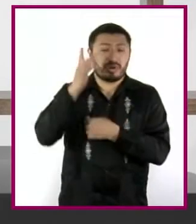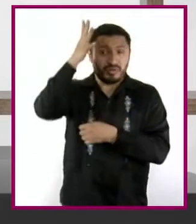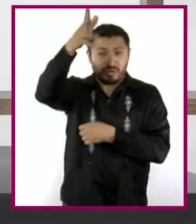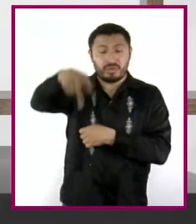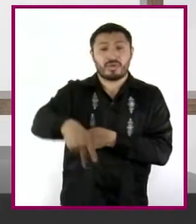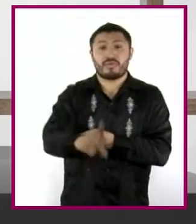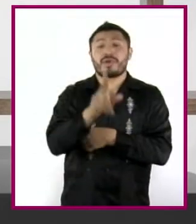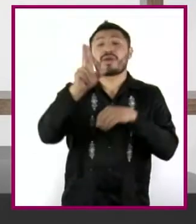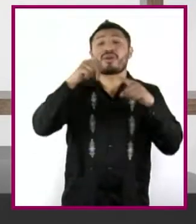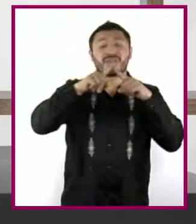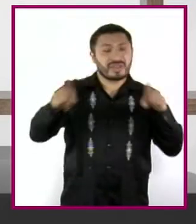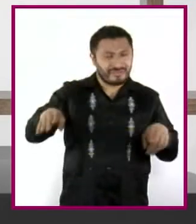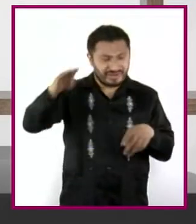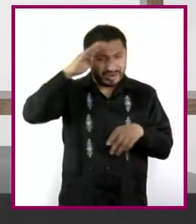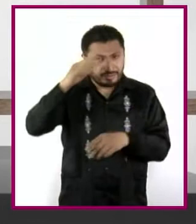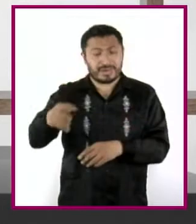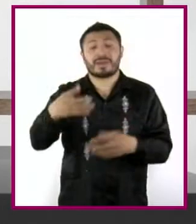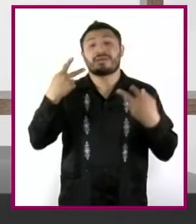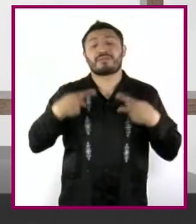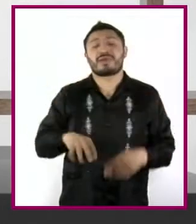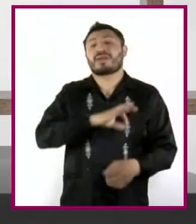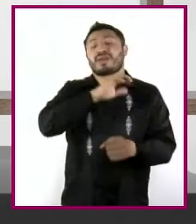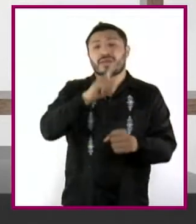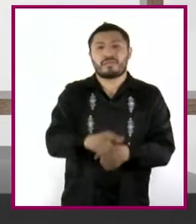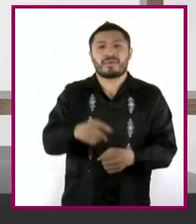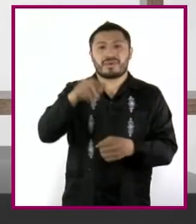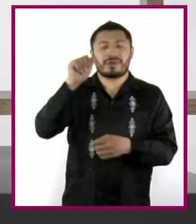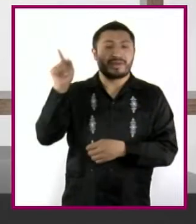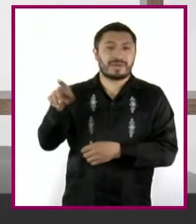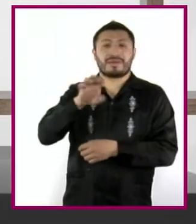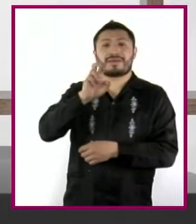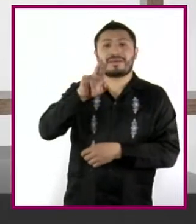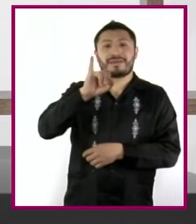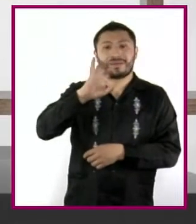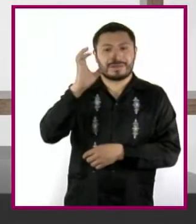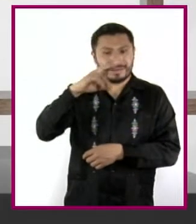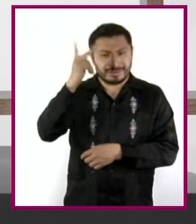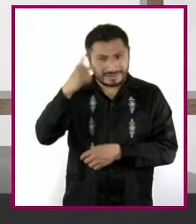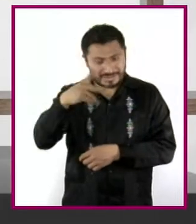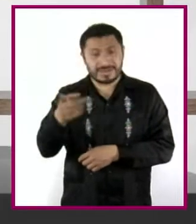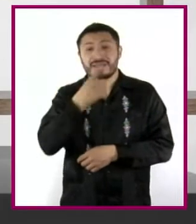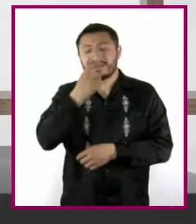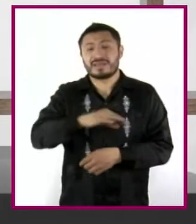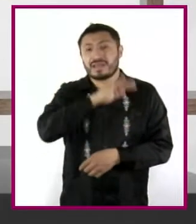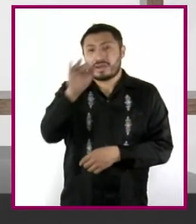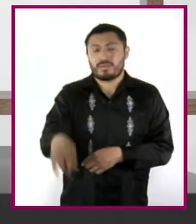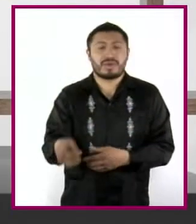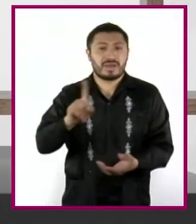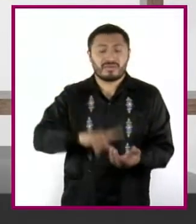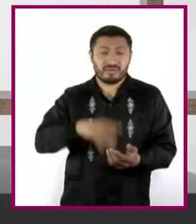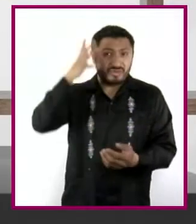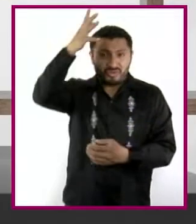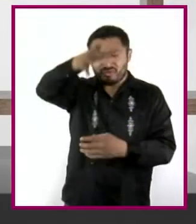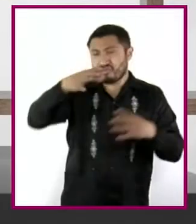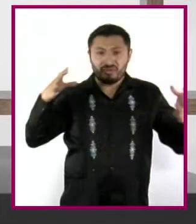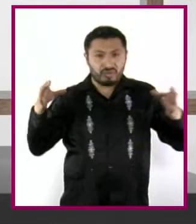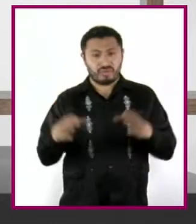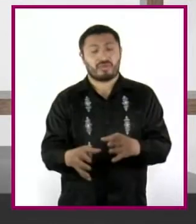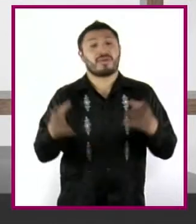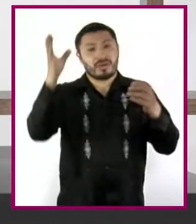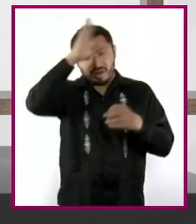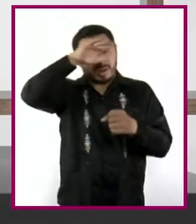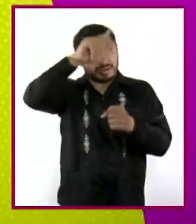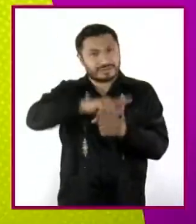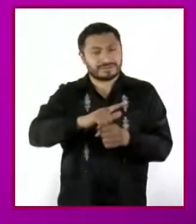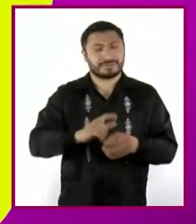no como lo piensas. Nuestro especialista, el antropólogo Eric Mendoza, nos dice que la muerte es parte de un futuro colectivo de nuestra